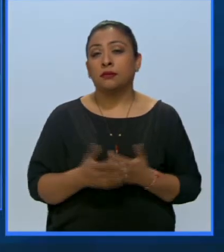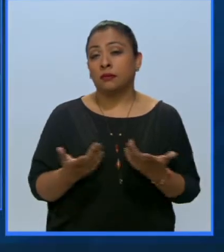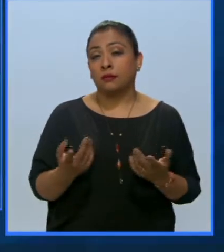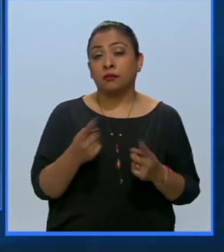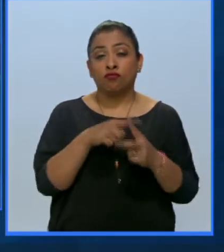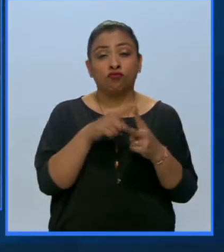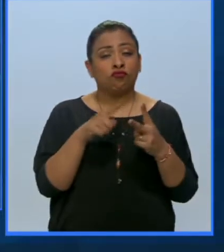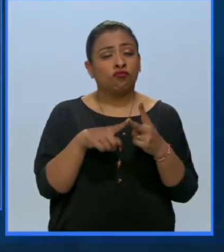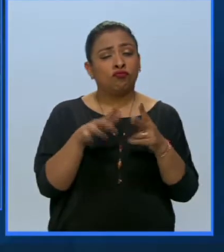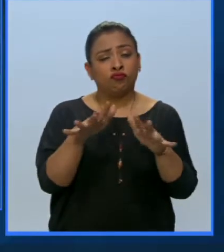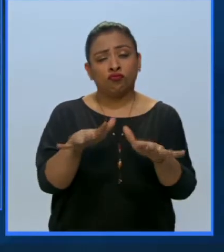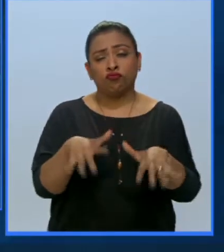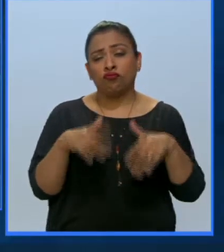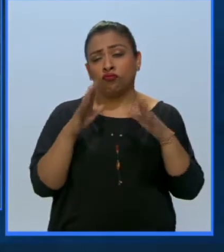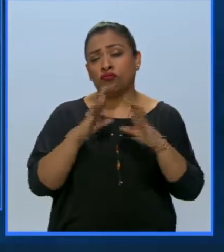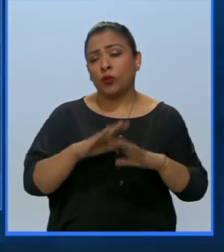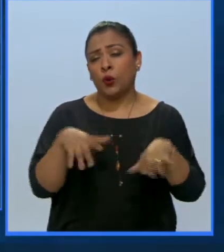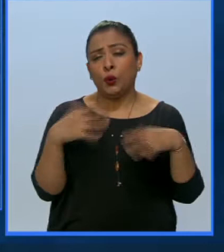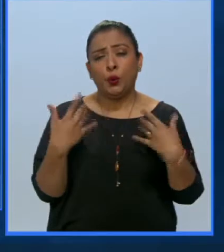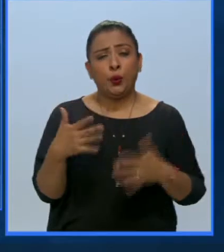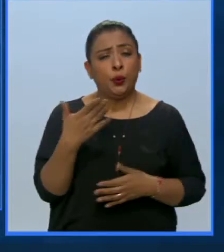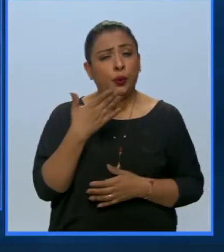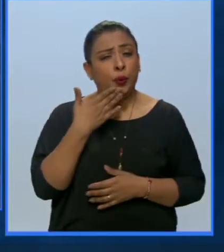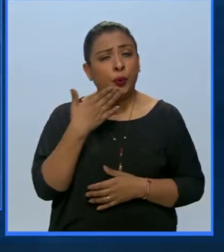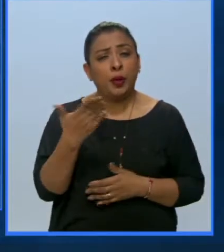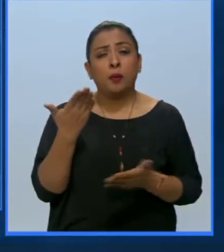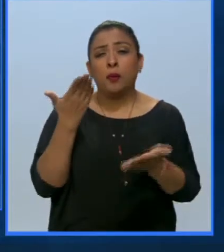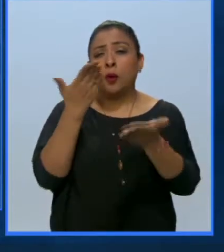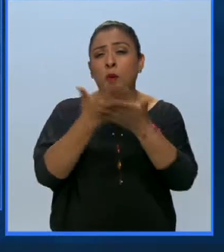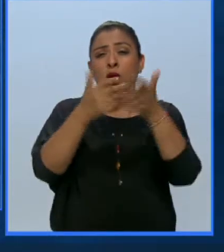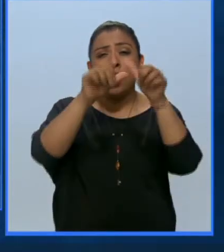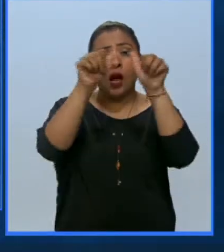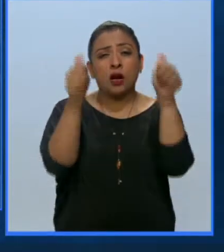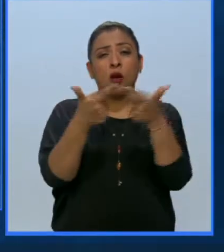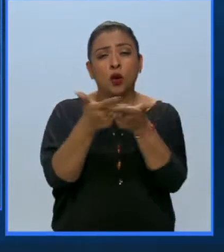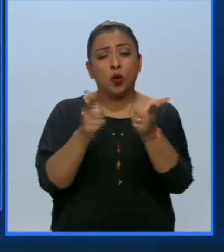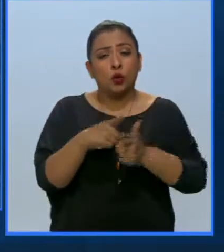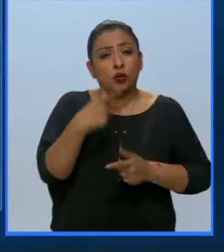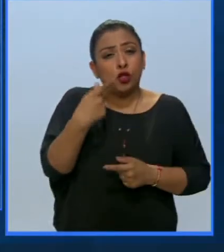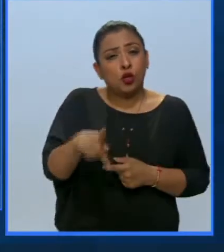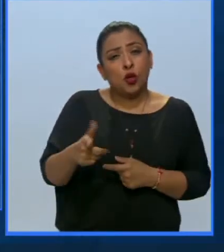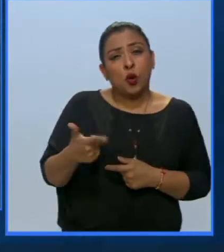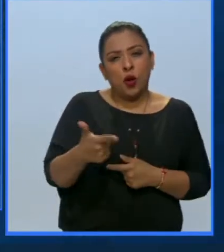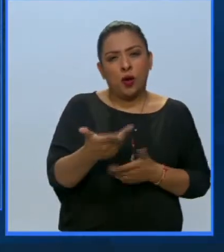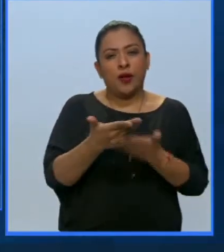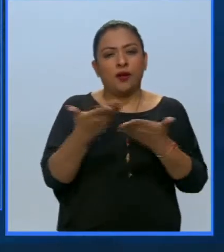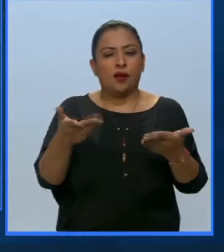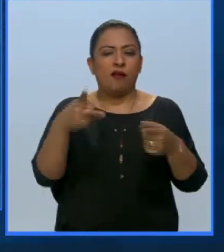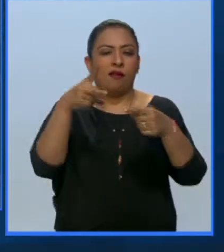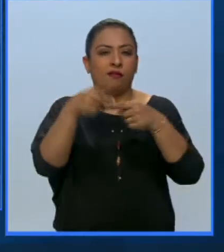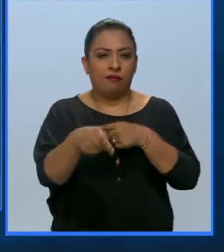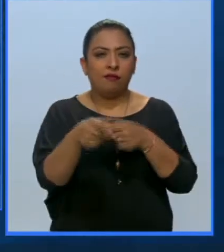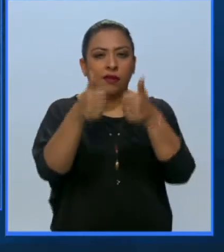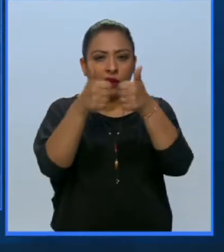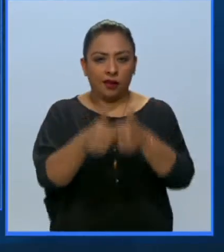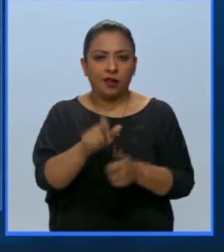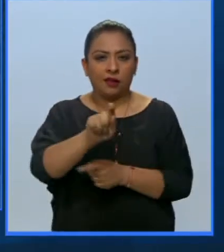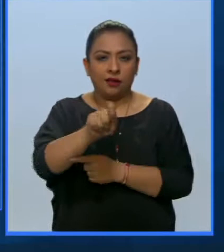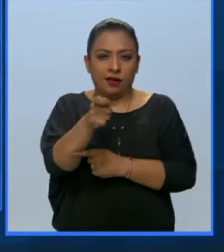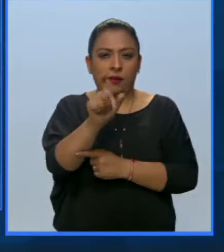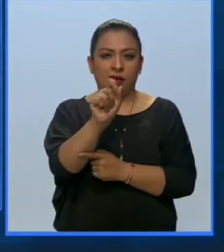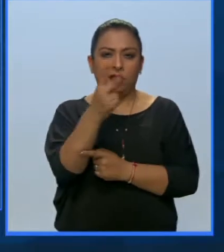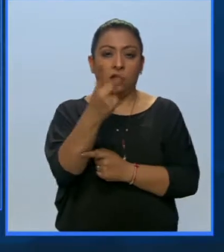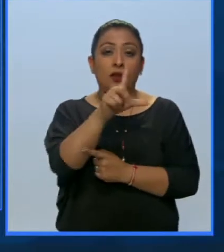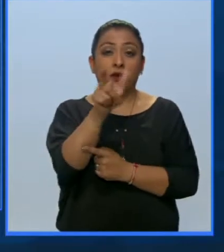Dos muy buenos conciertos de propuestas de artistas y de agrupaciones de aquí, de Guanajuato. Es momento de hacer una pausa. Quédese en Canal 22. Al